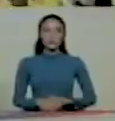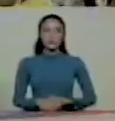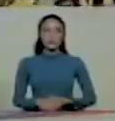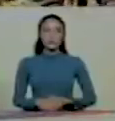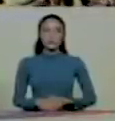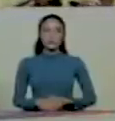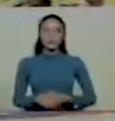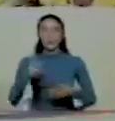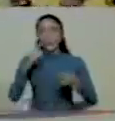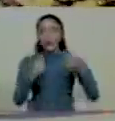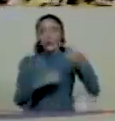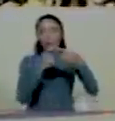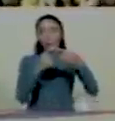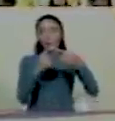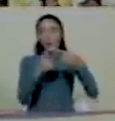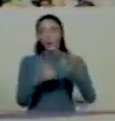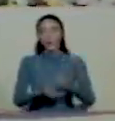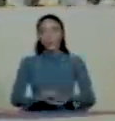Es lo primero.